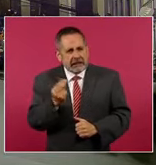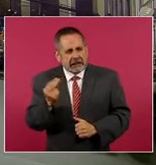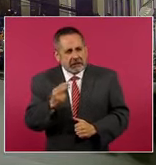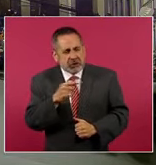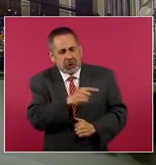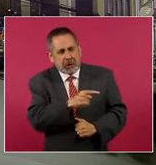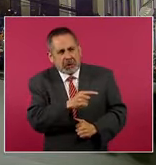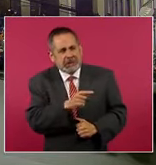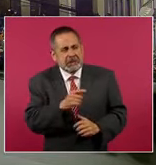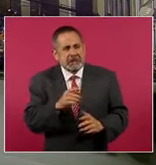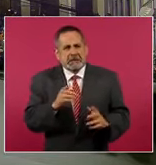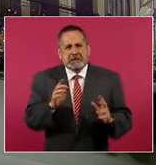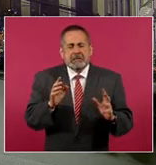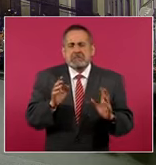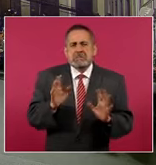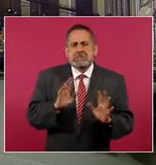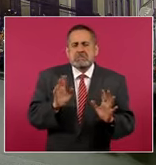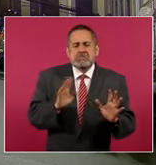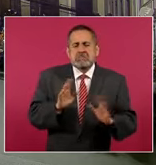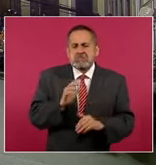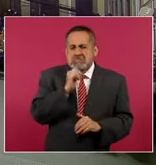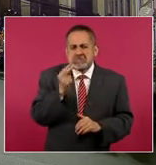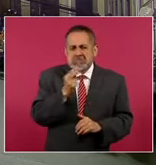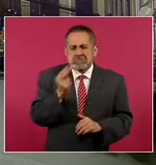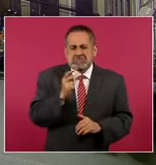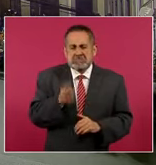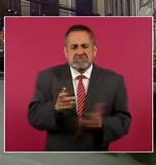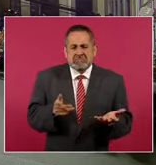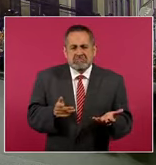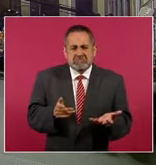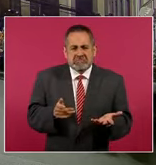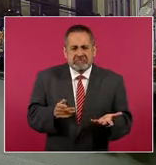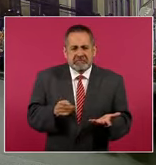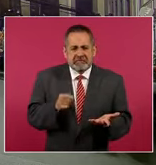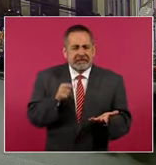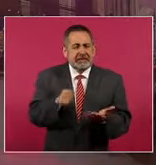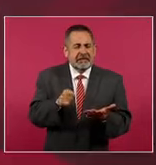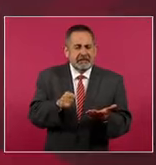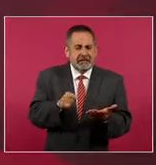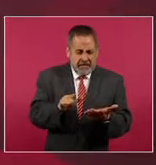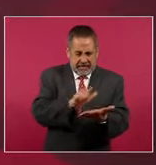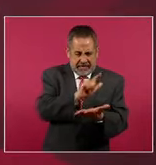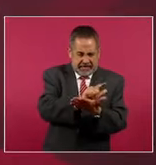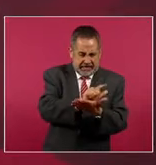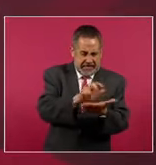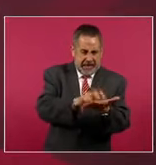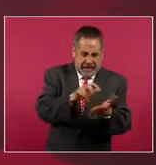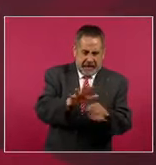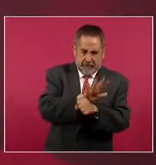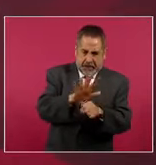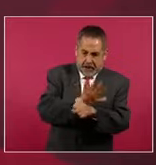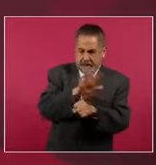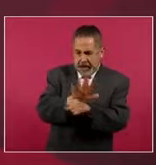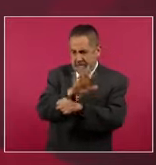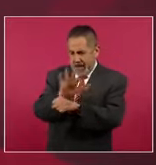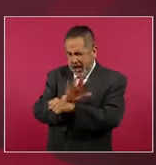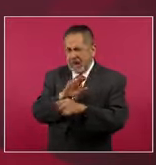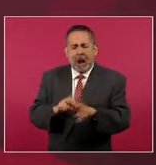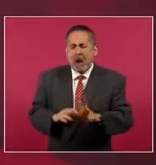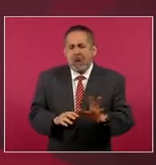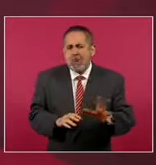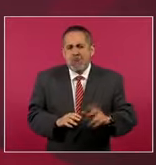se requiere de modificar las leyes. Esto